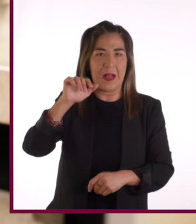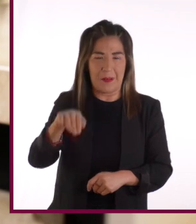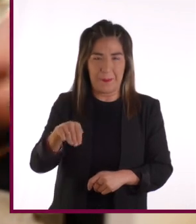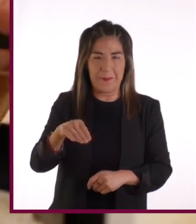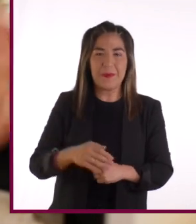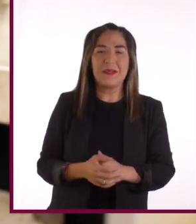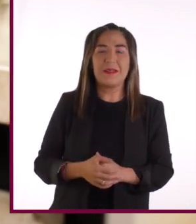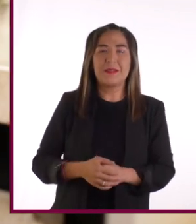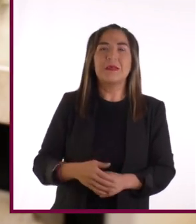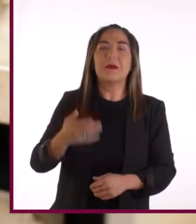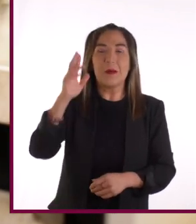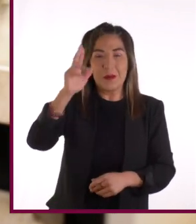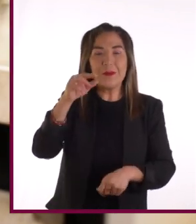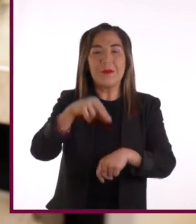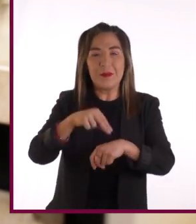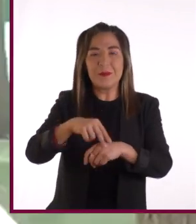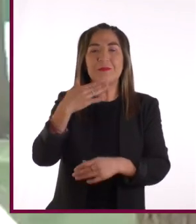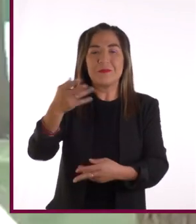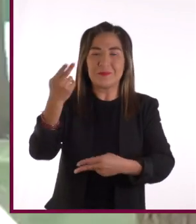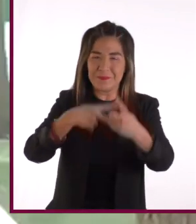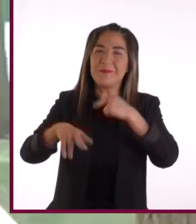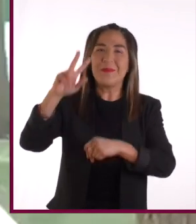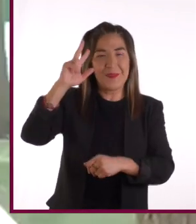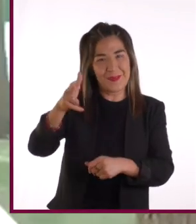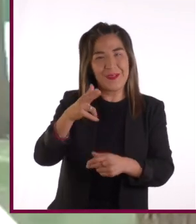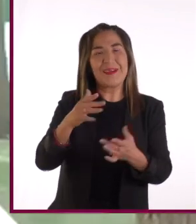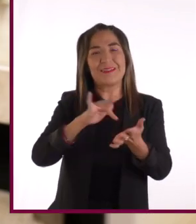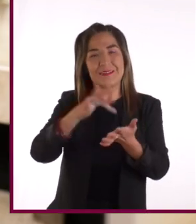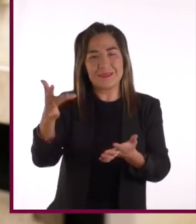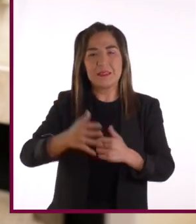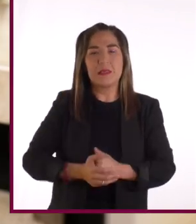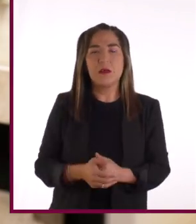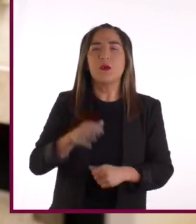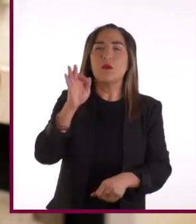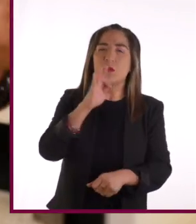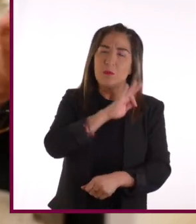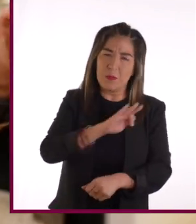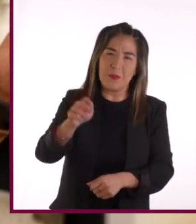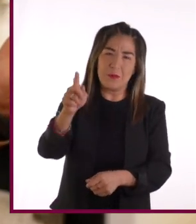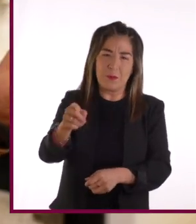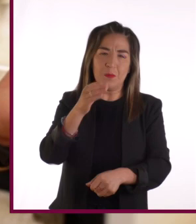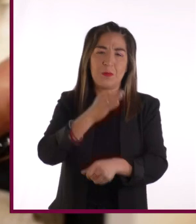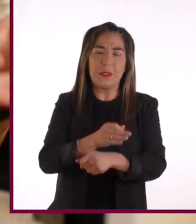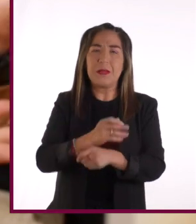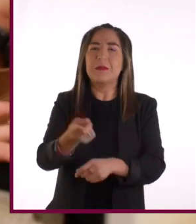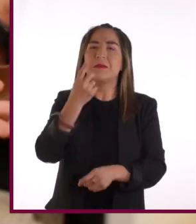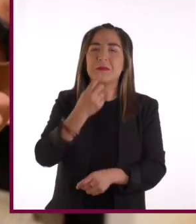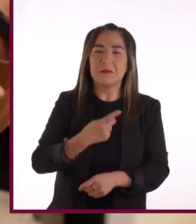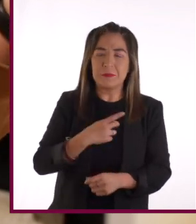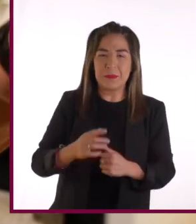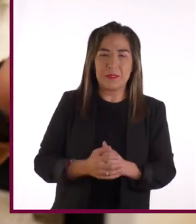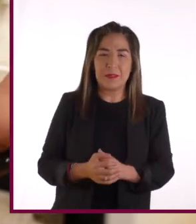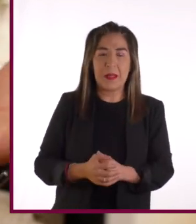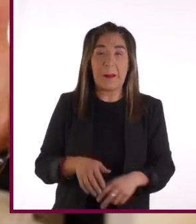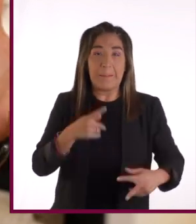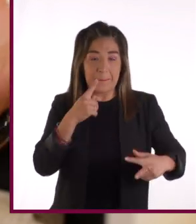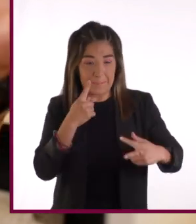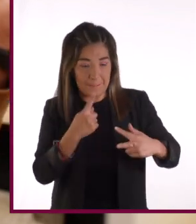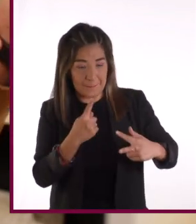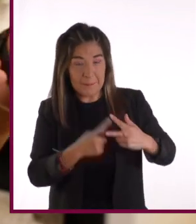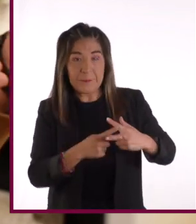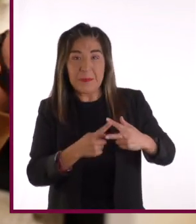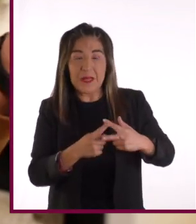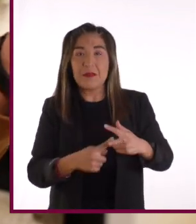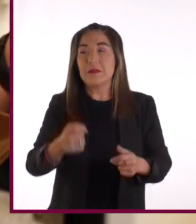Nacional Autónoma de México. Doctora, ¿qué tal? Bienvenida. Hola, muchas gracias. ¿Me podría decir de favor si las matemáticas